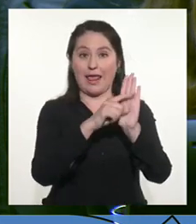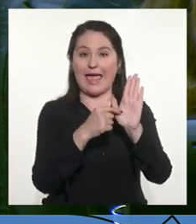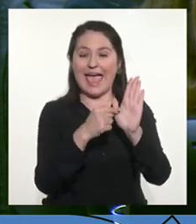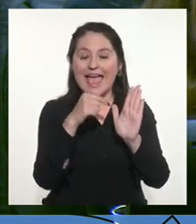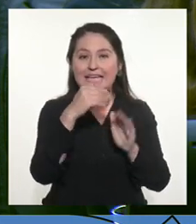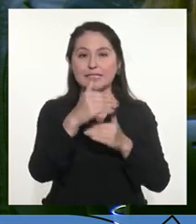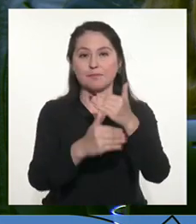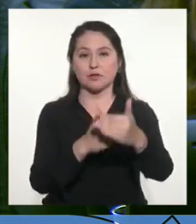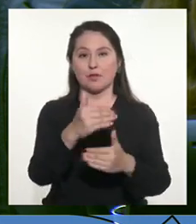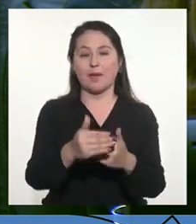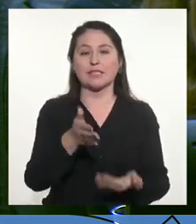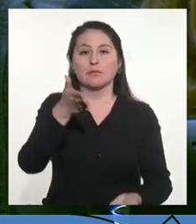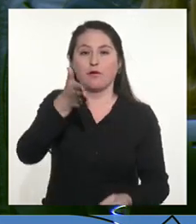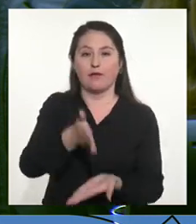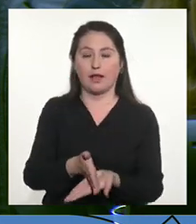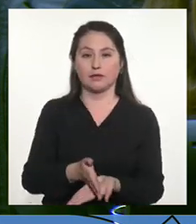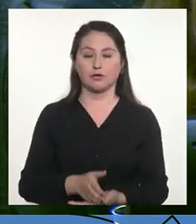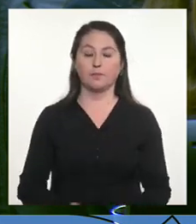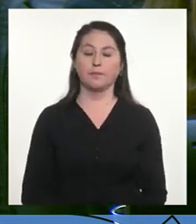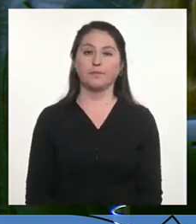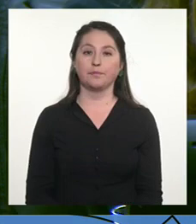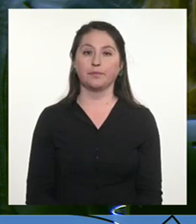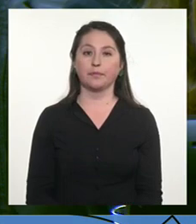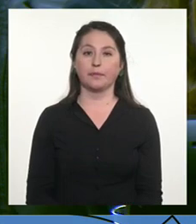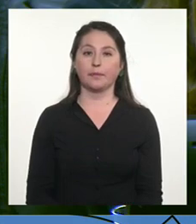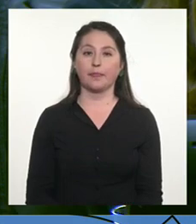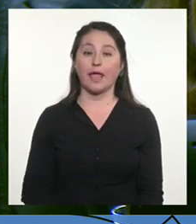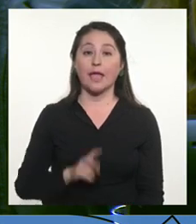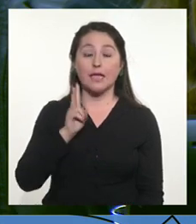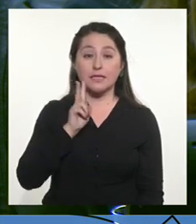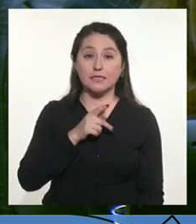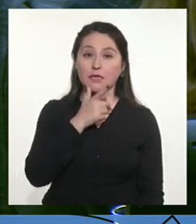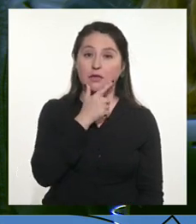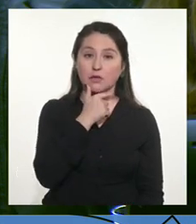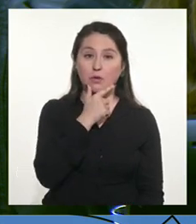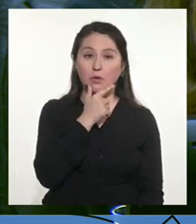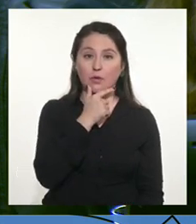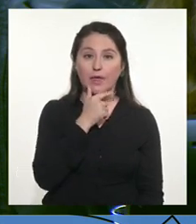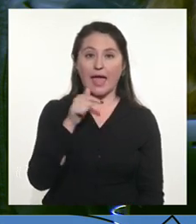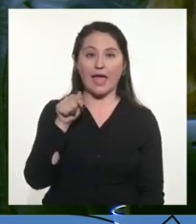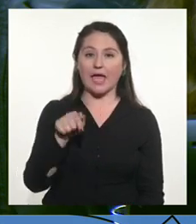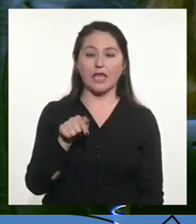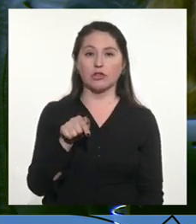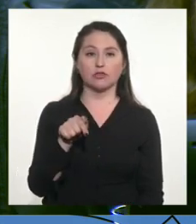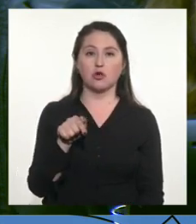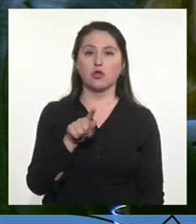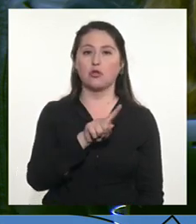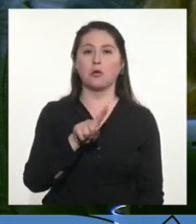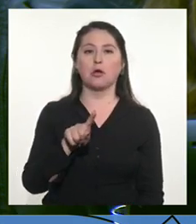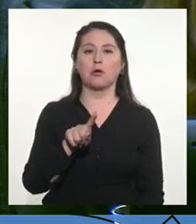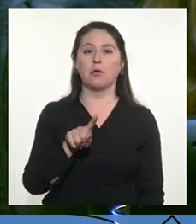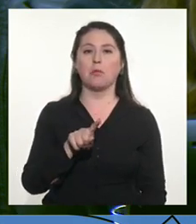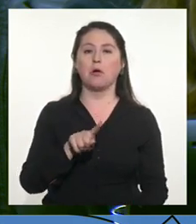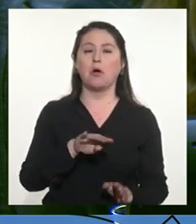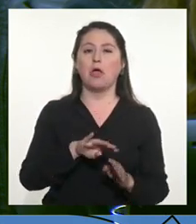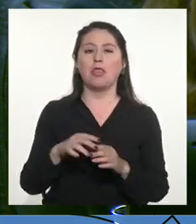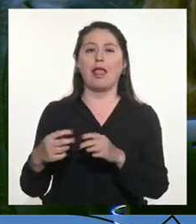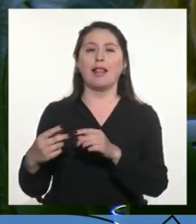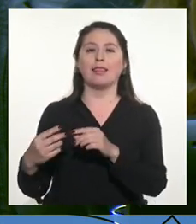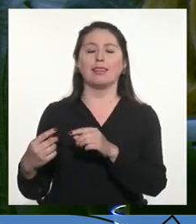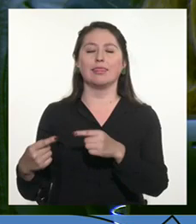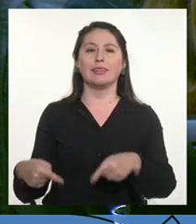procedimiento esa obligación e indudablemente esto no está ajeno al debate legislativo